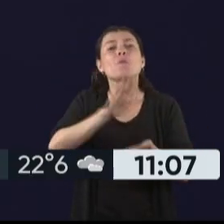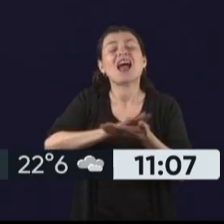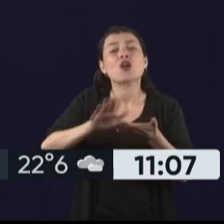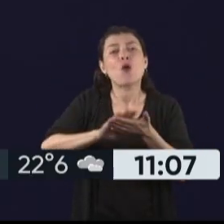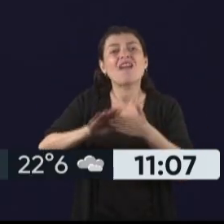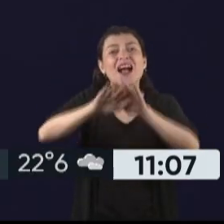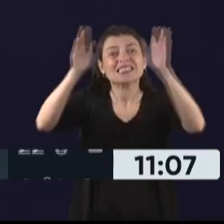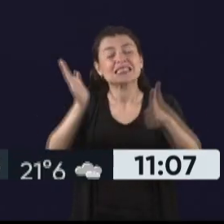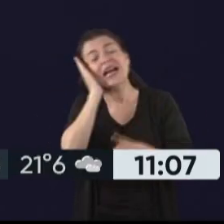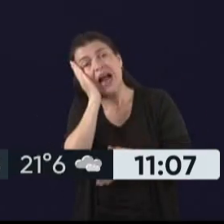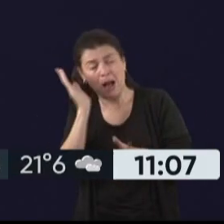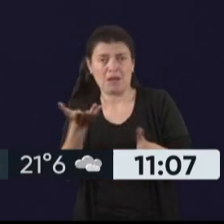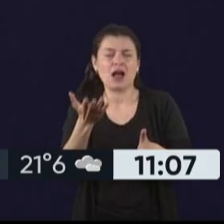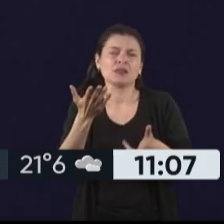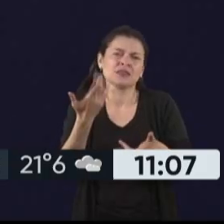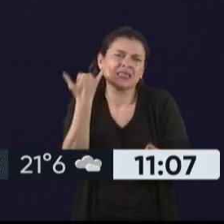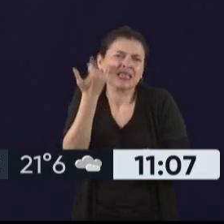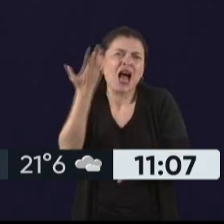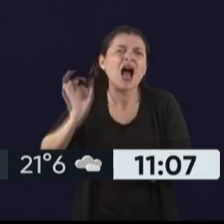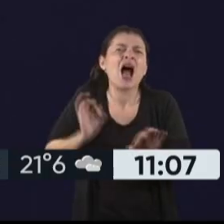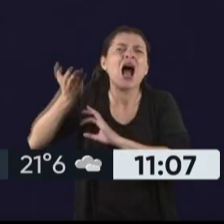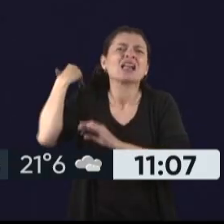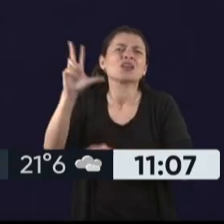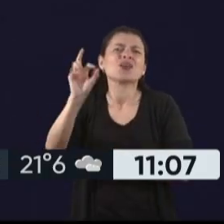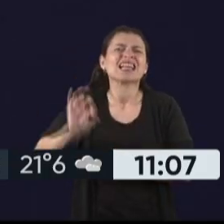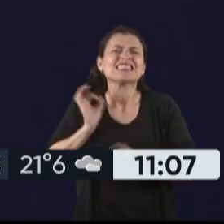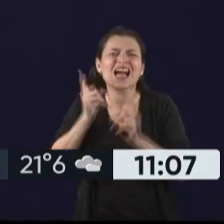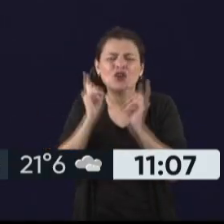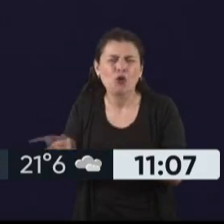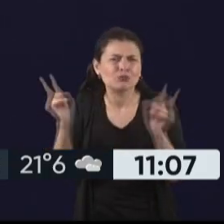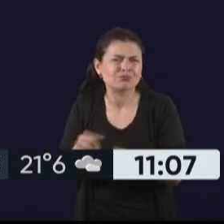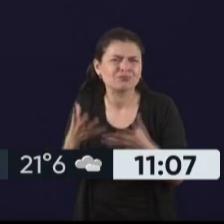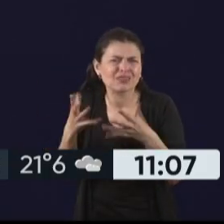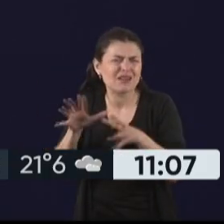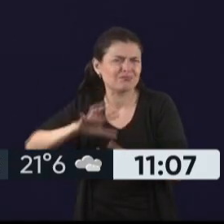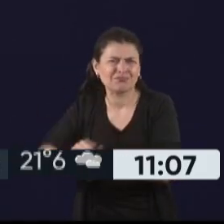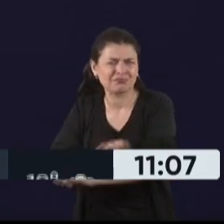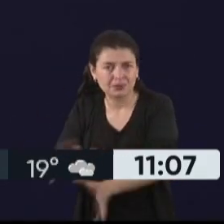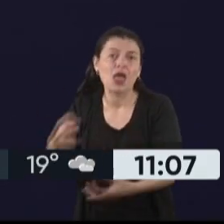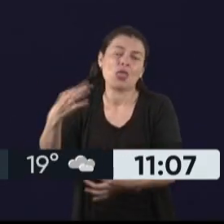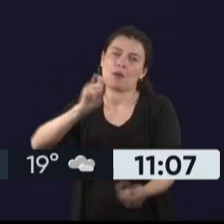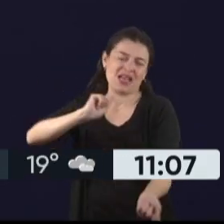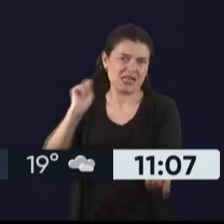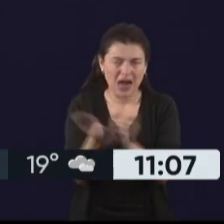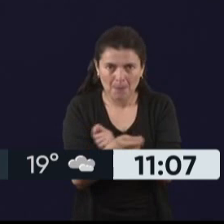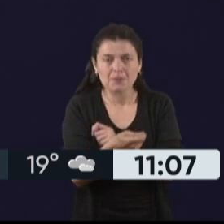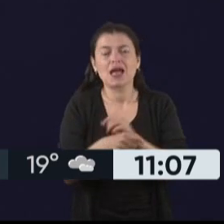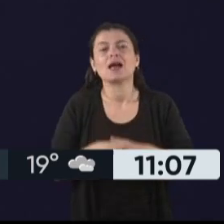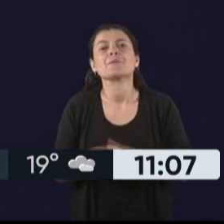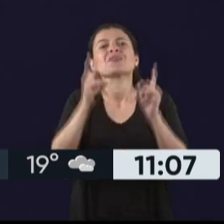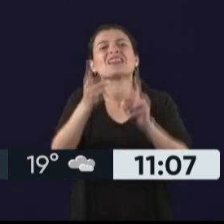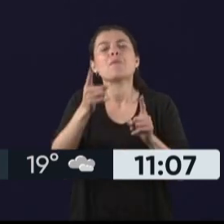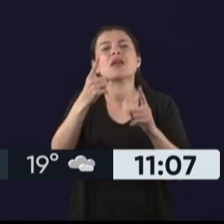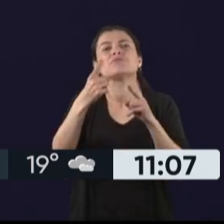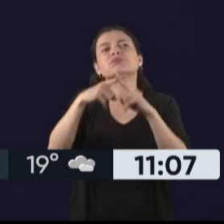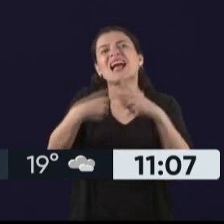las cuales tenían más de 30 años de antigüedad. La compra de nuevas máquinas de perfusión renal y hepática